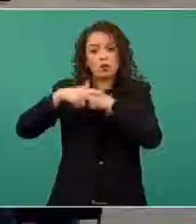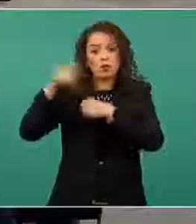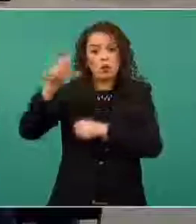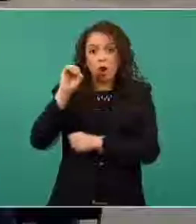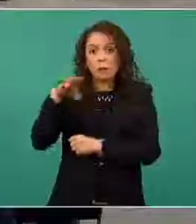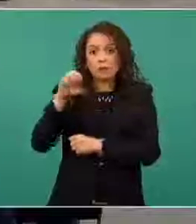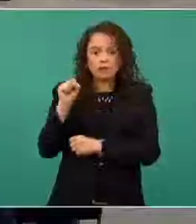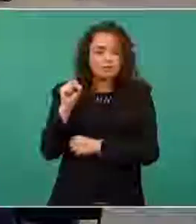Gracias.